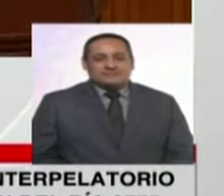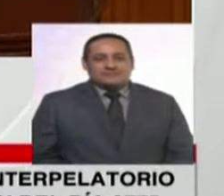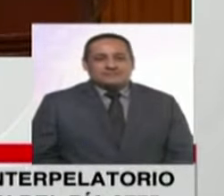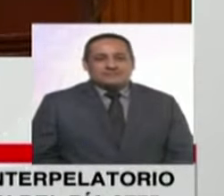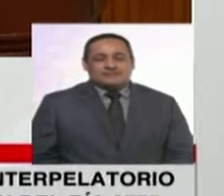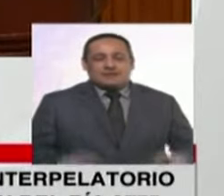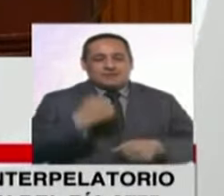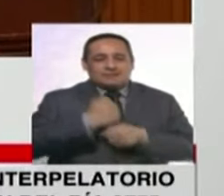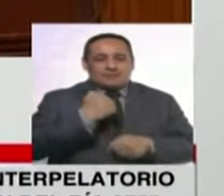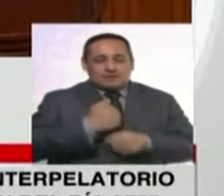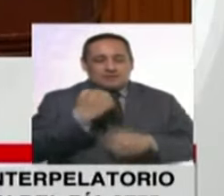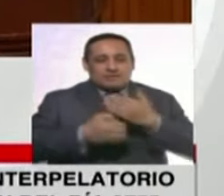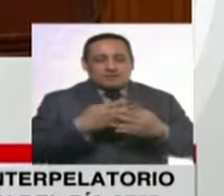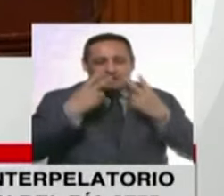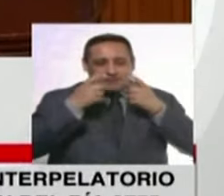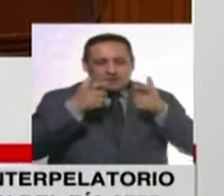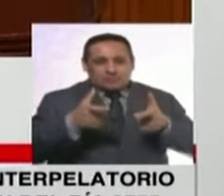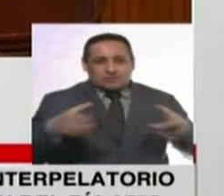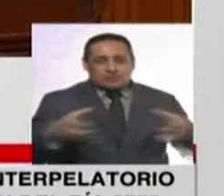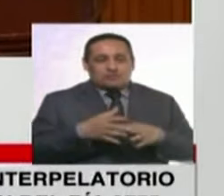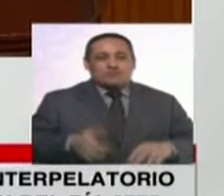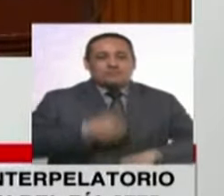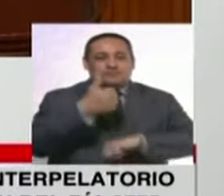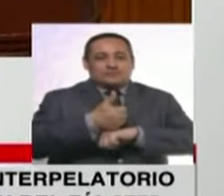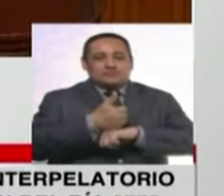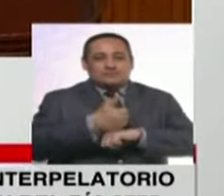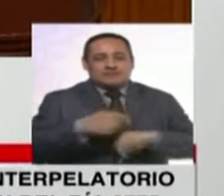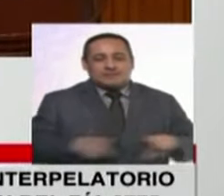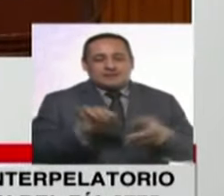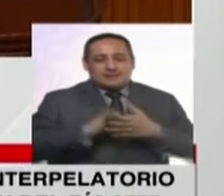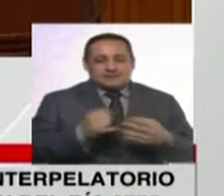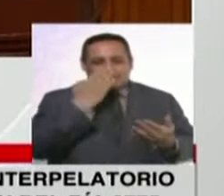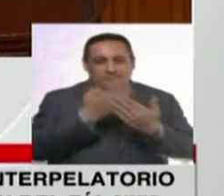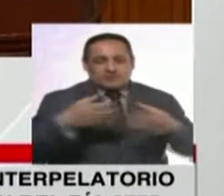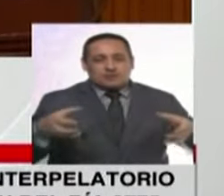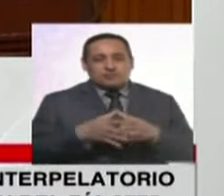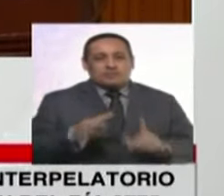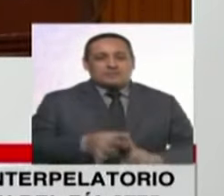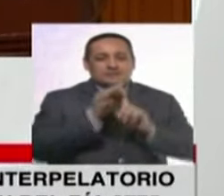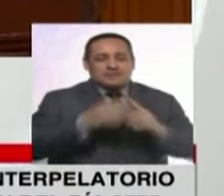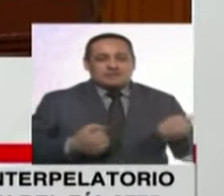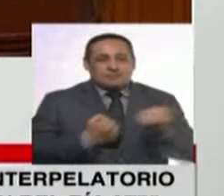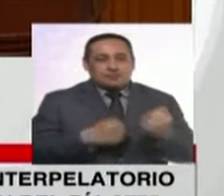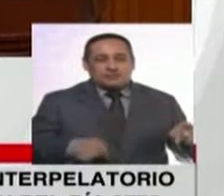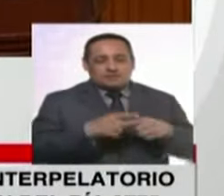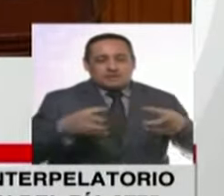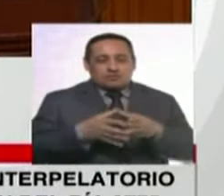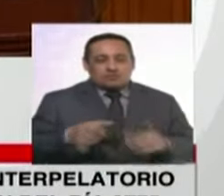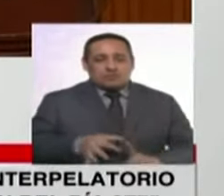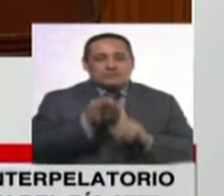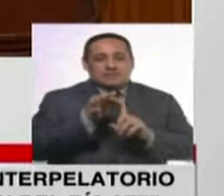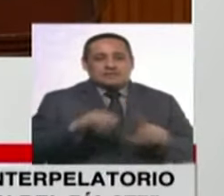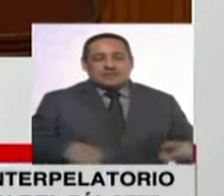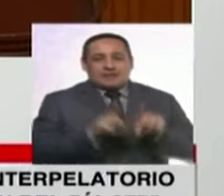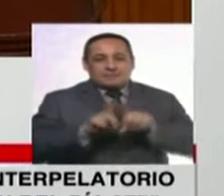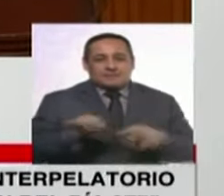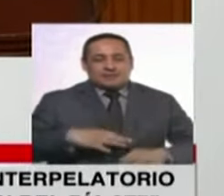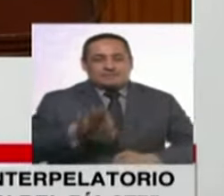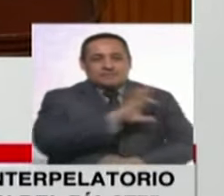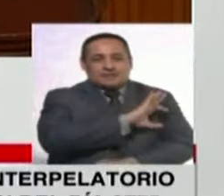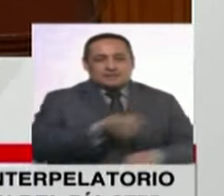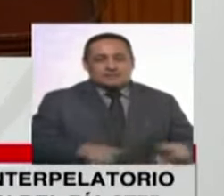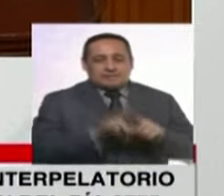la labor que viene realizando Jaimes colchado al frente del equipo especial de apoyo al equipo especial de